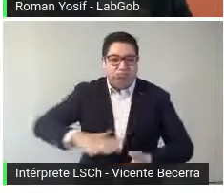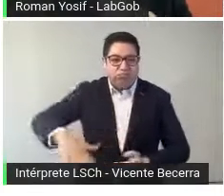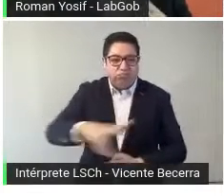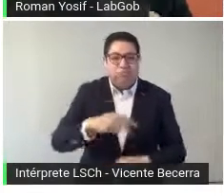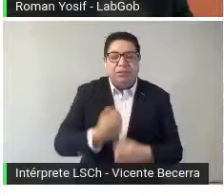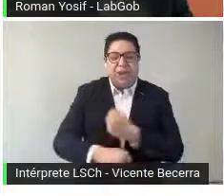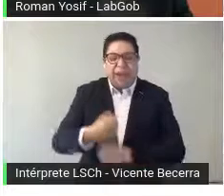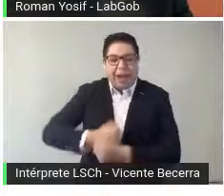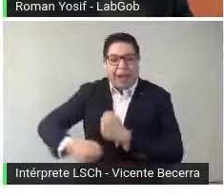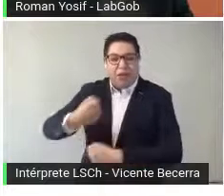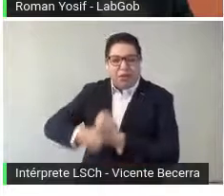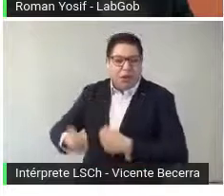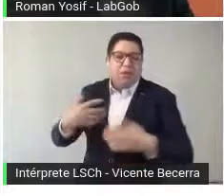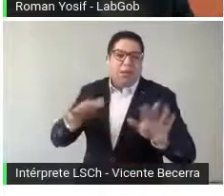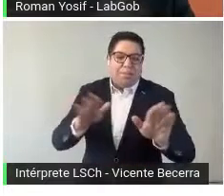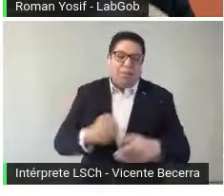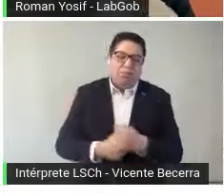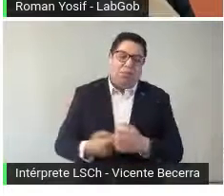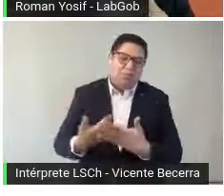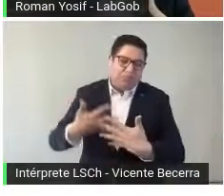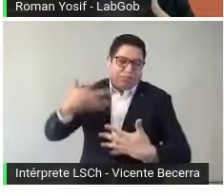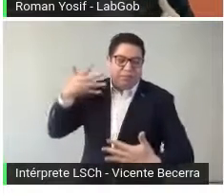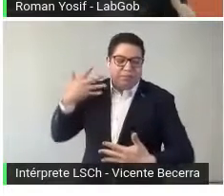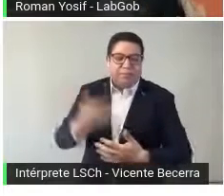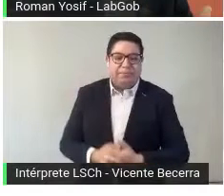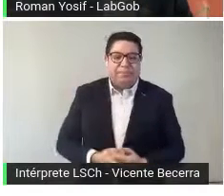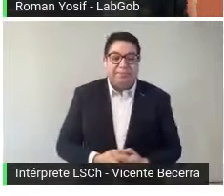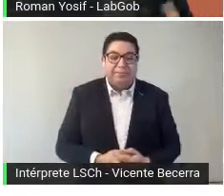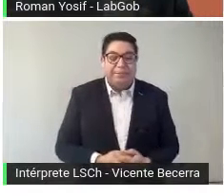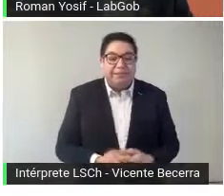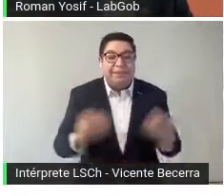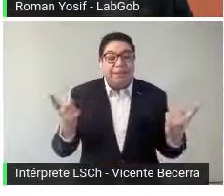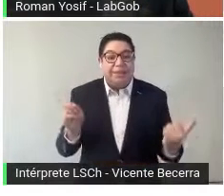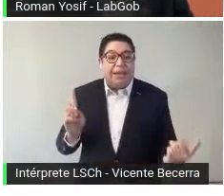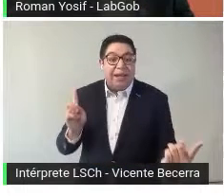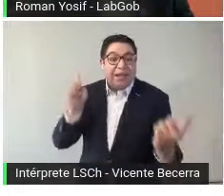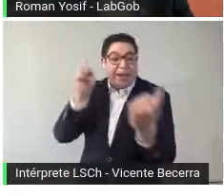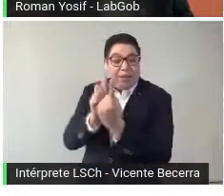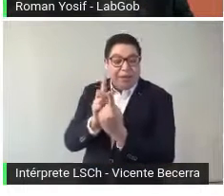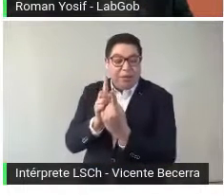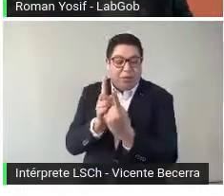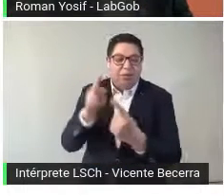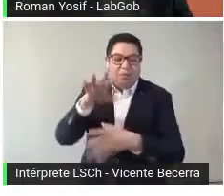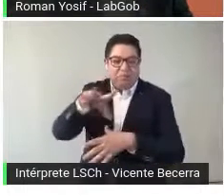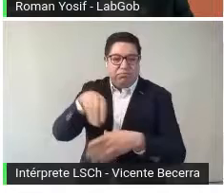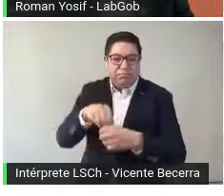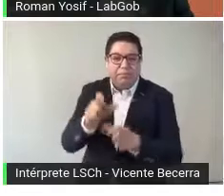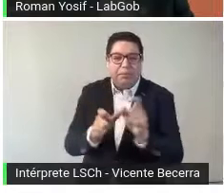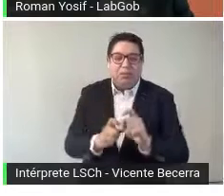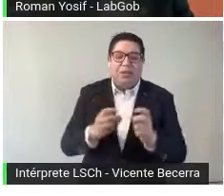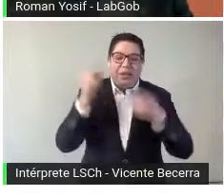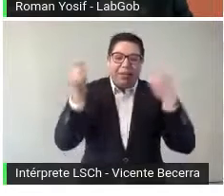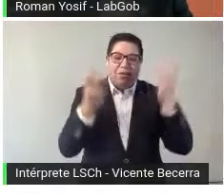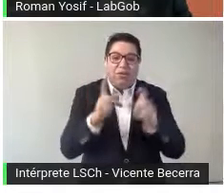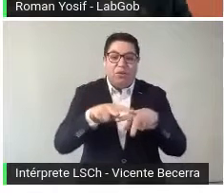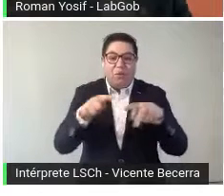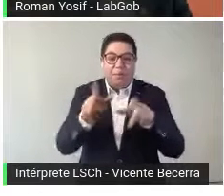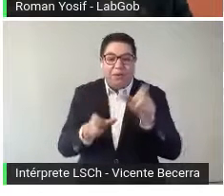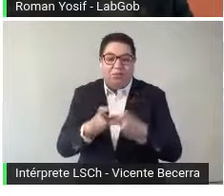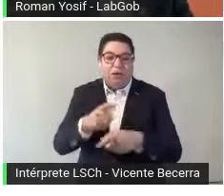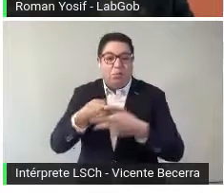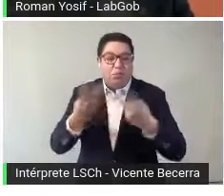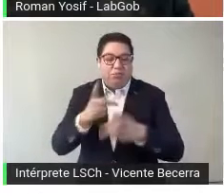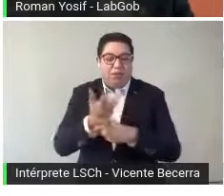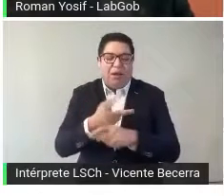años o hace décadas. Y este encuentro tiene ese fin. El encuentro de innovadores públicos que hoy nos congrega y donde